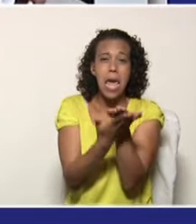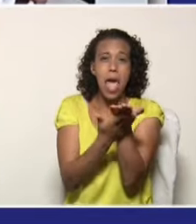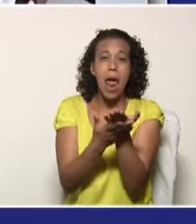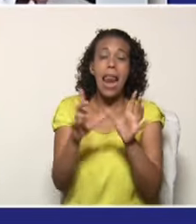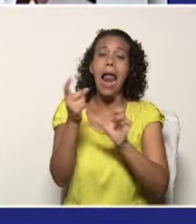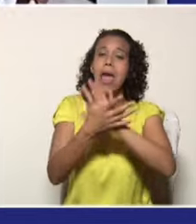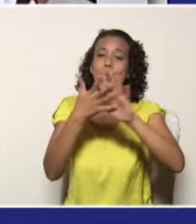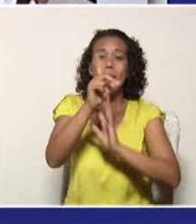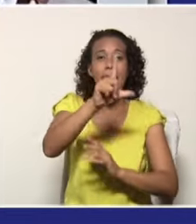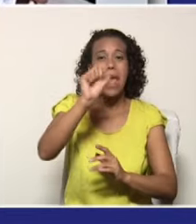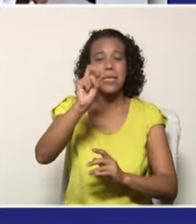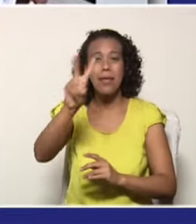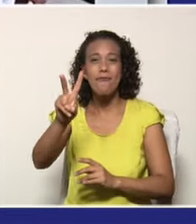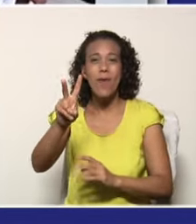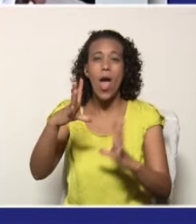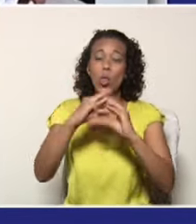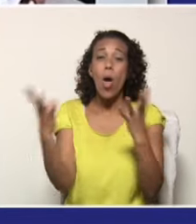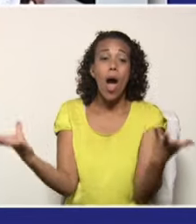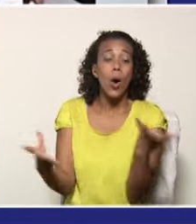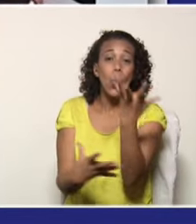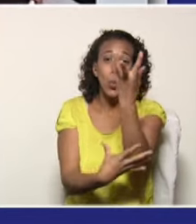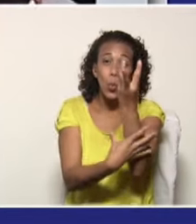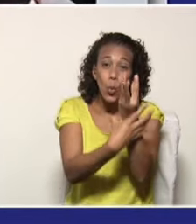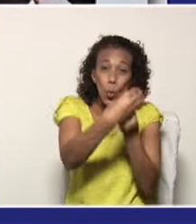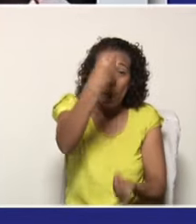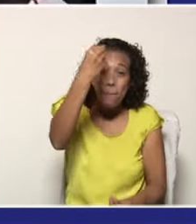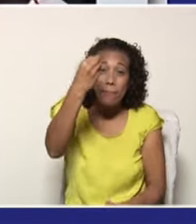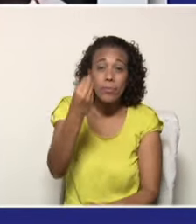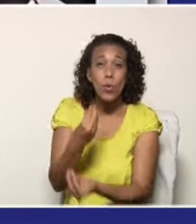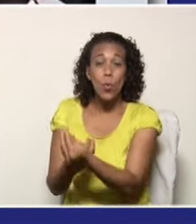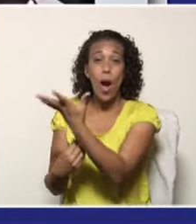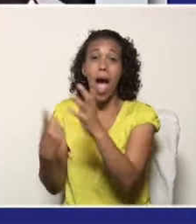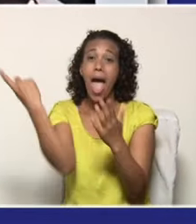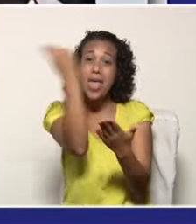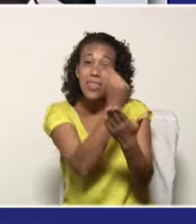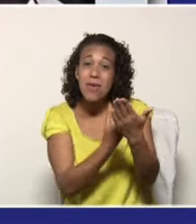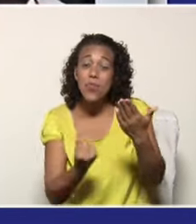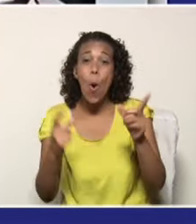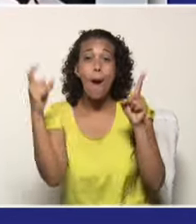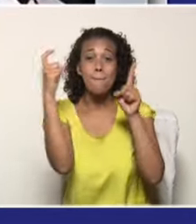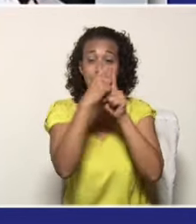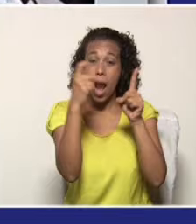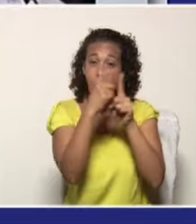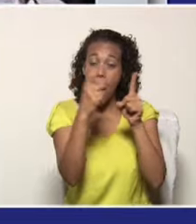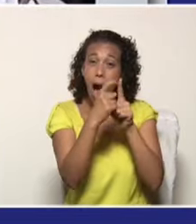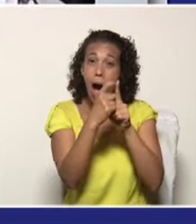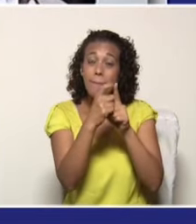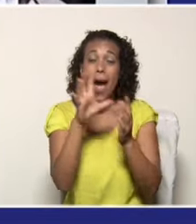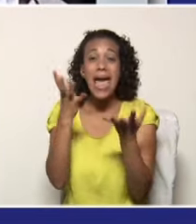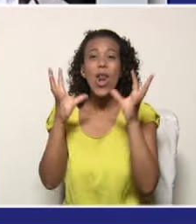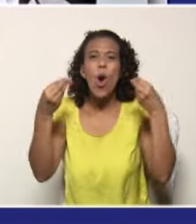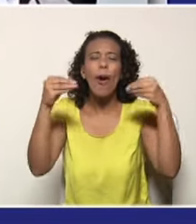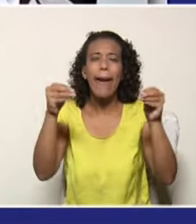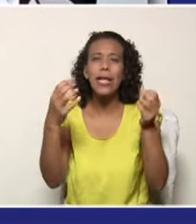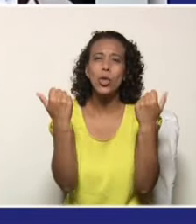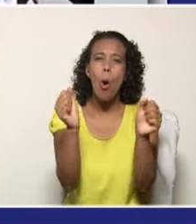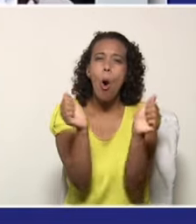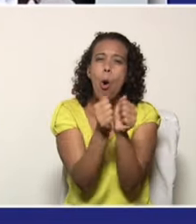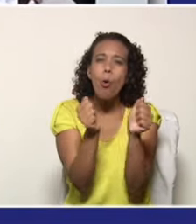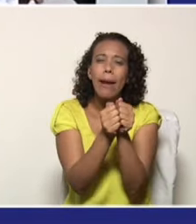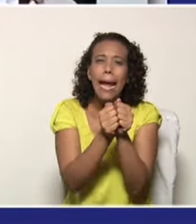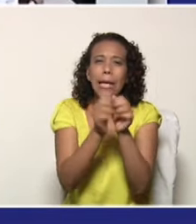lengua de señas venezolana acompañada con el dibujo, la palabra y el objeto real que le